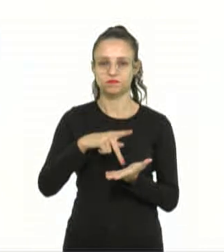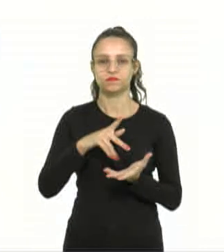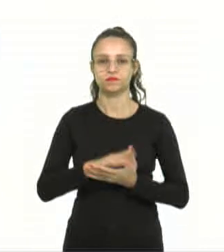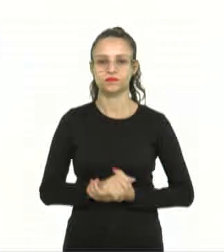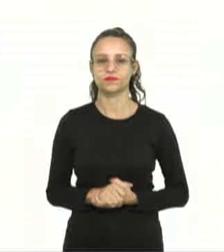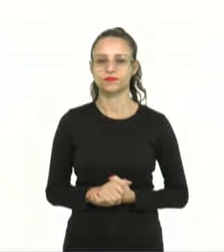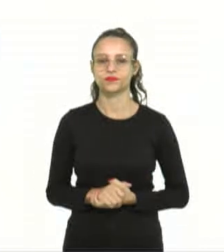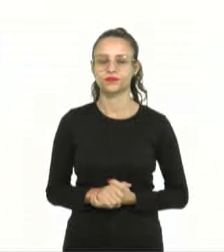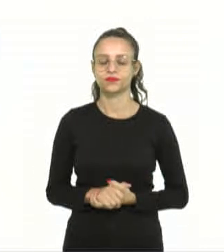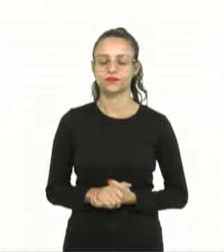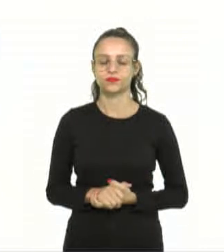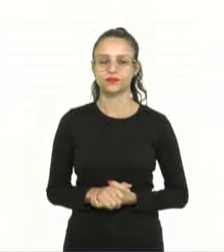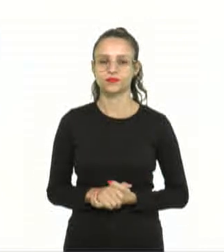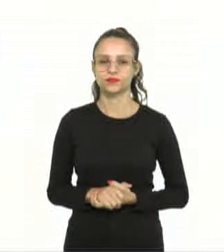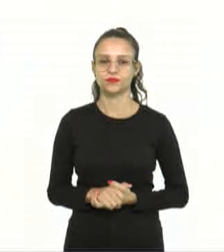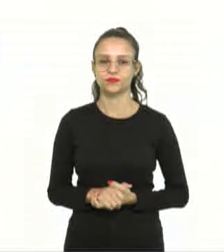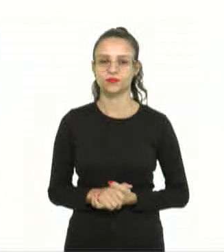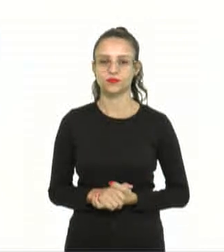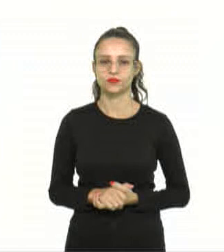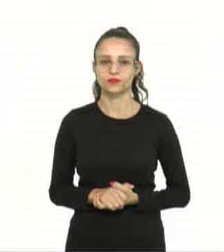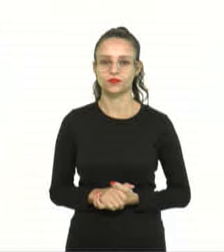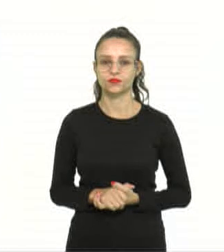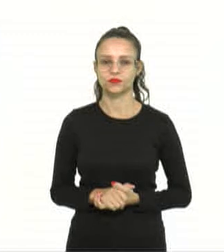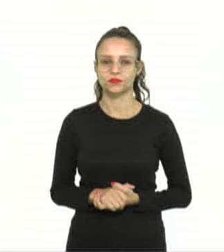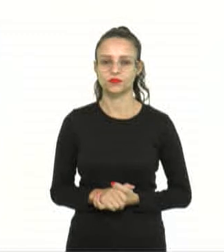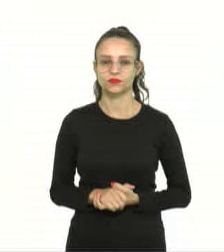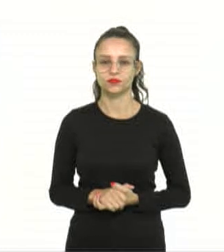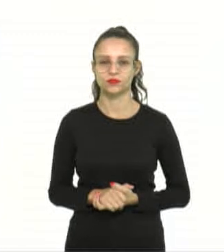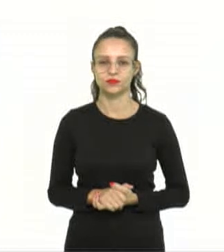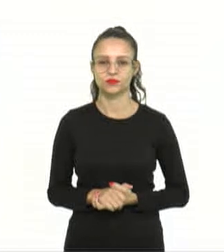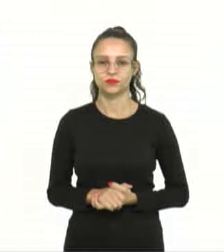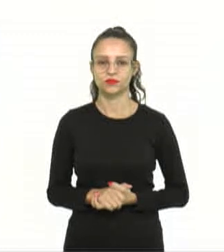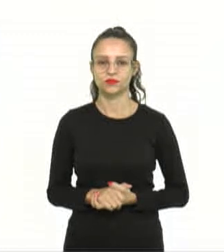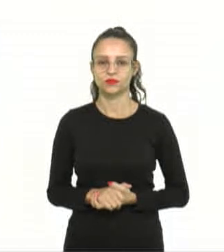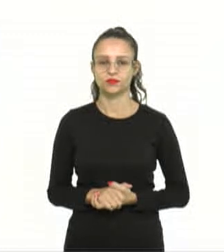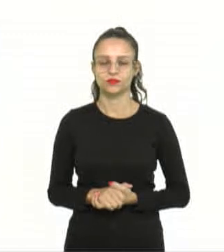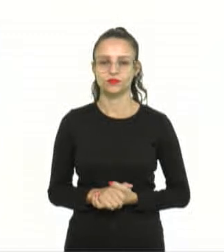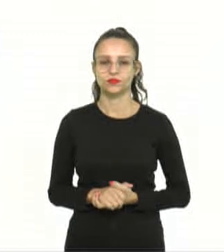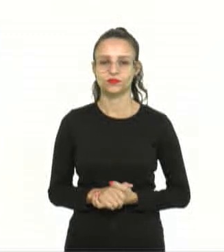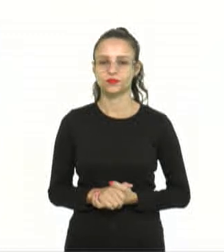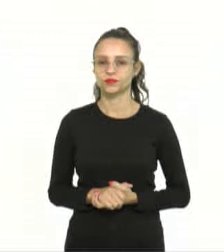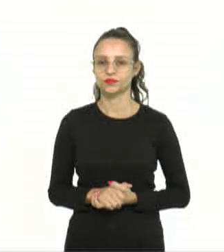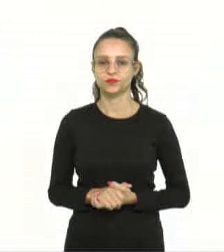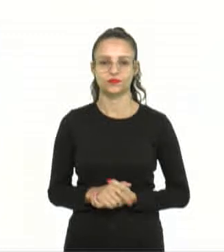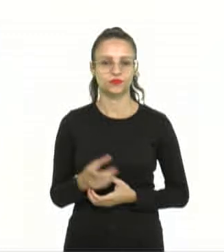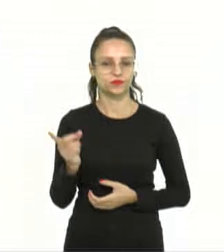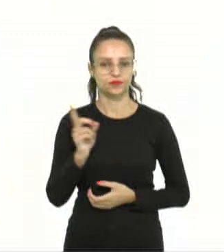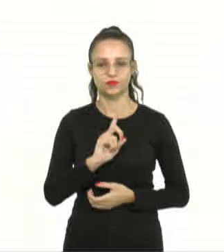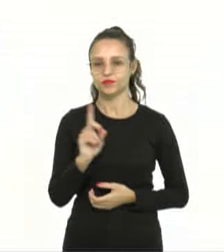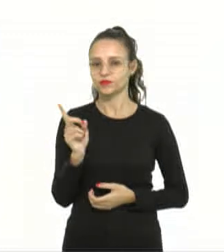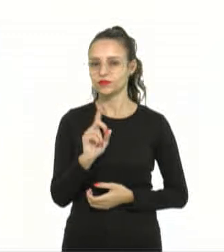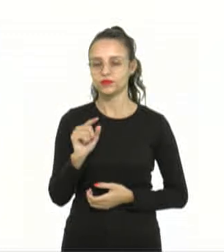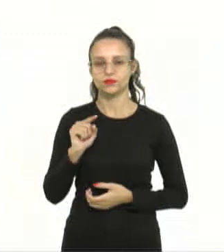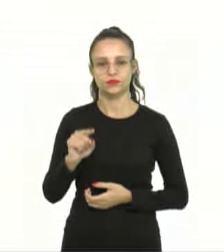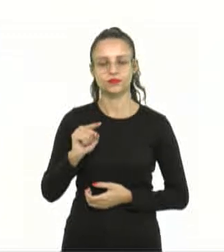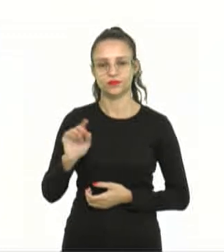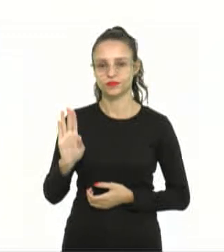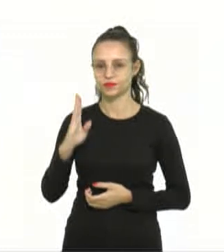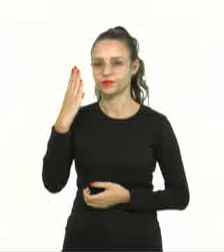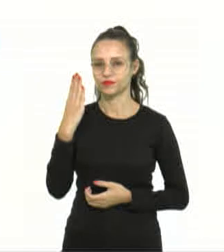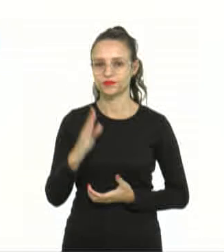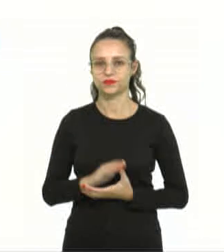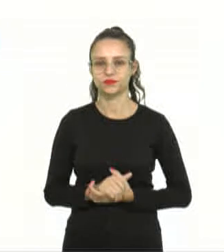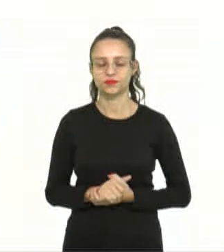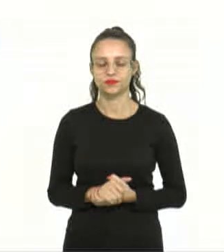Los tomates son sabrosos y buenos para consumo, no, vimos que eso es falso.